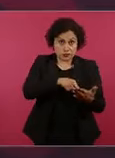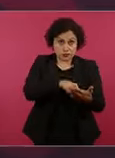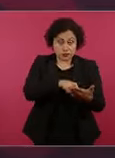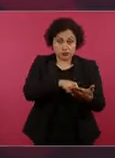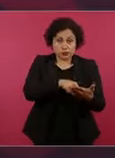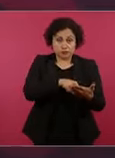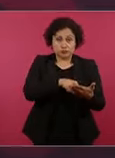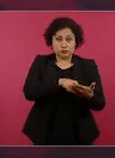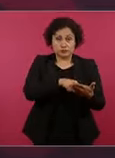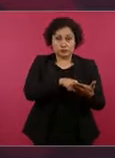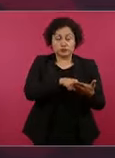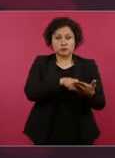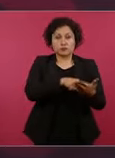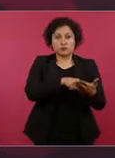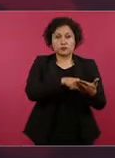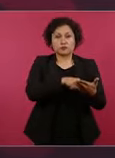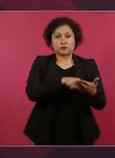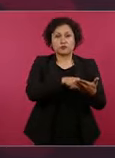con